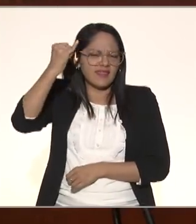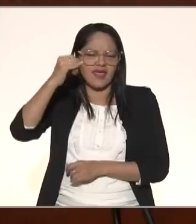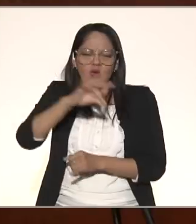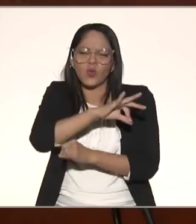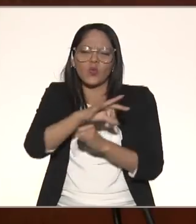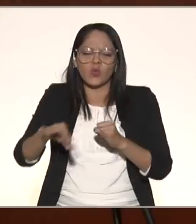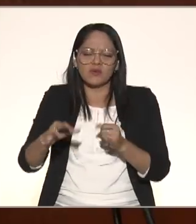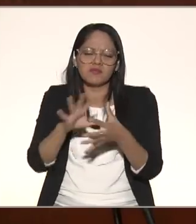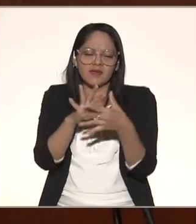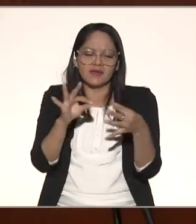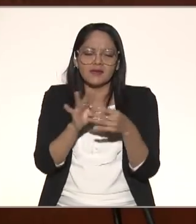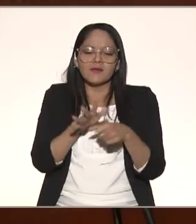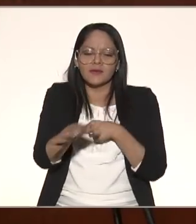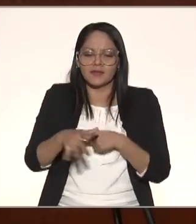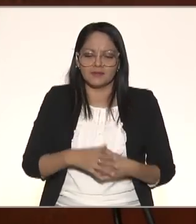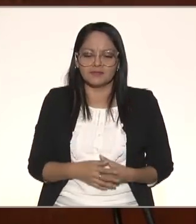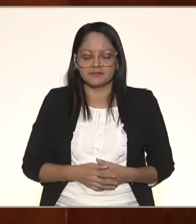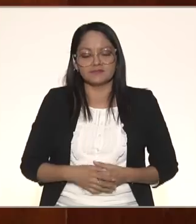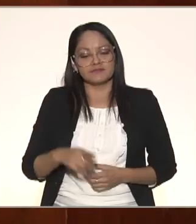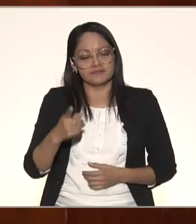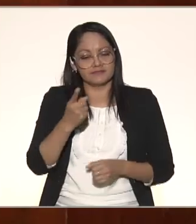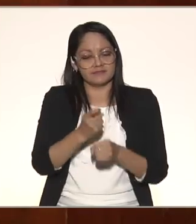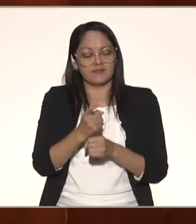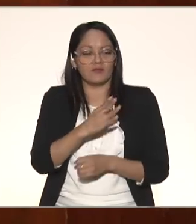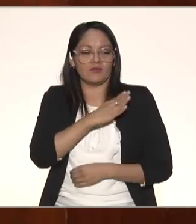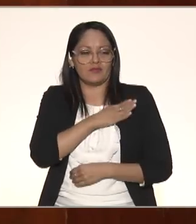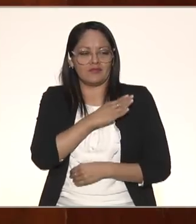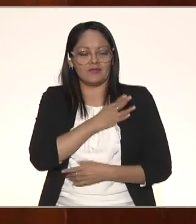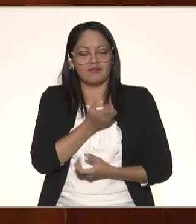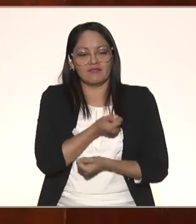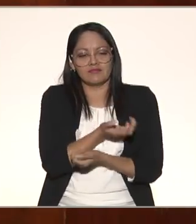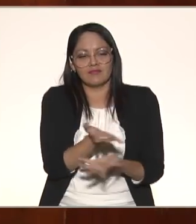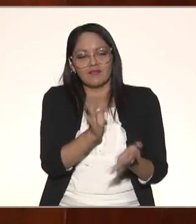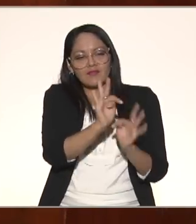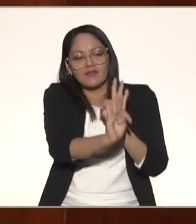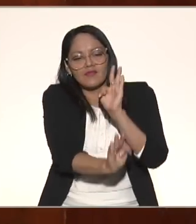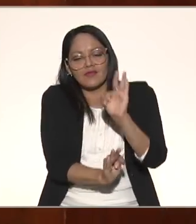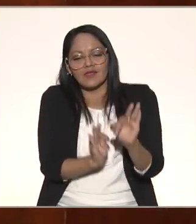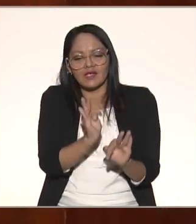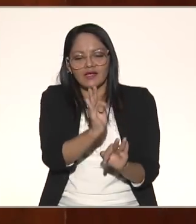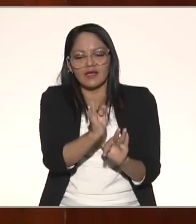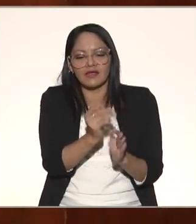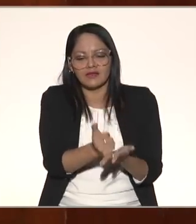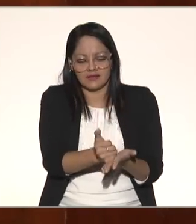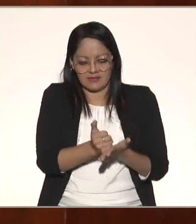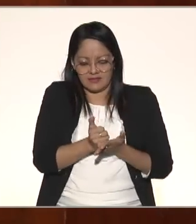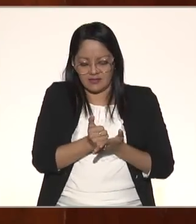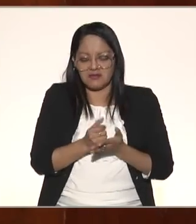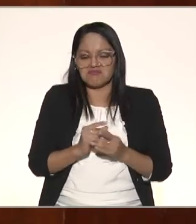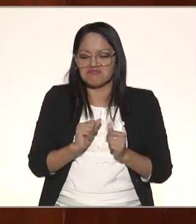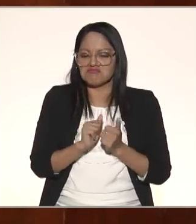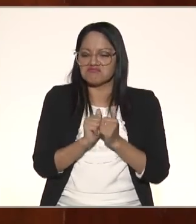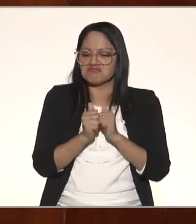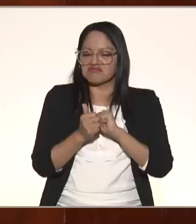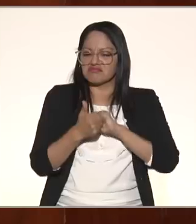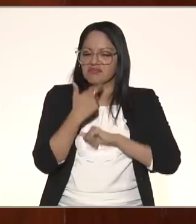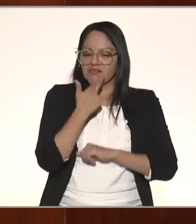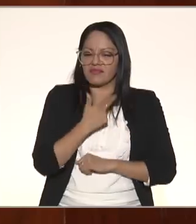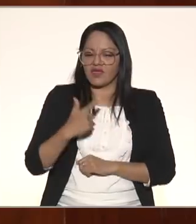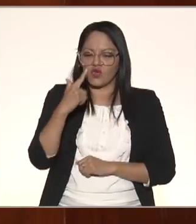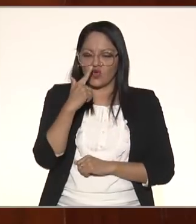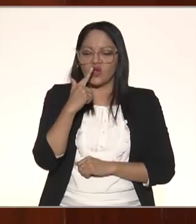concluimos este tema ser generosos nos construye no nos quita nada nos